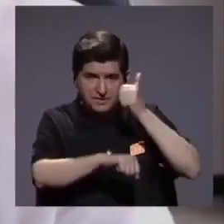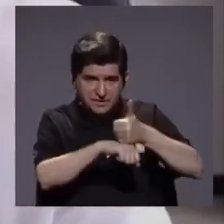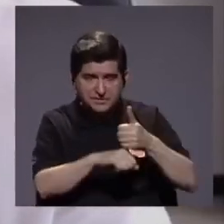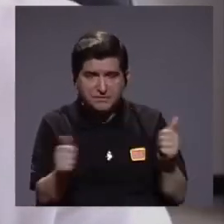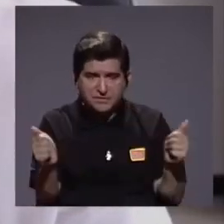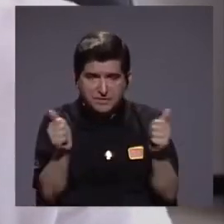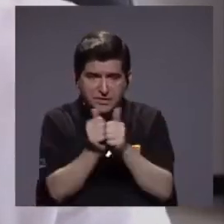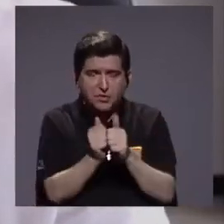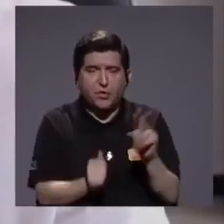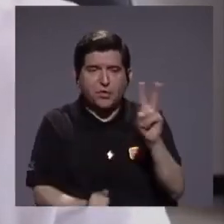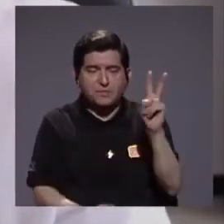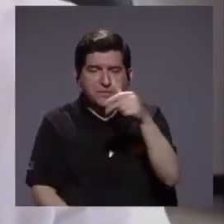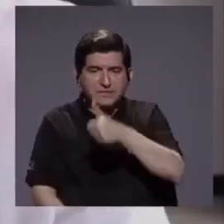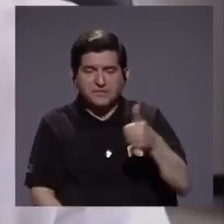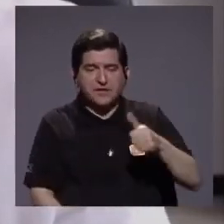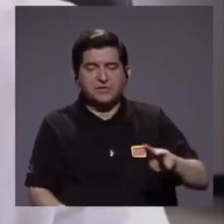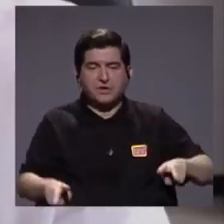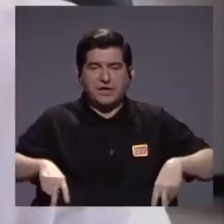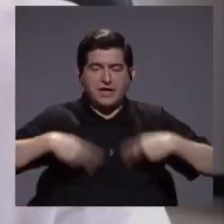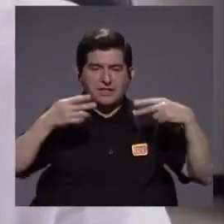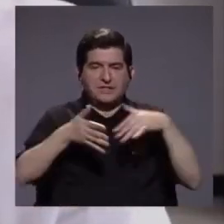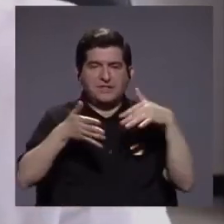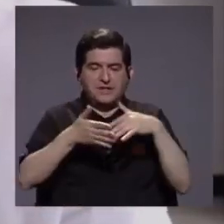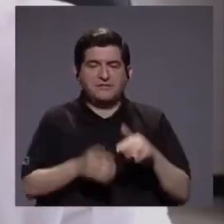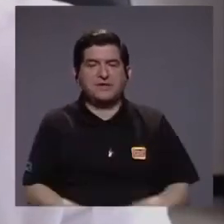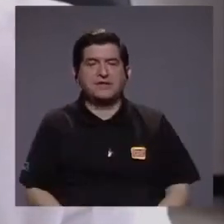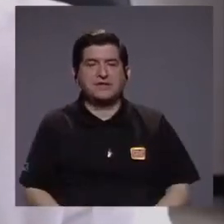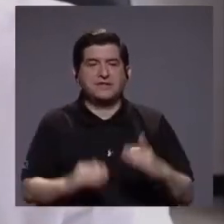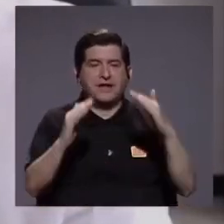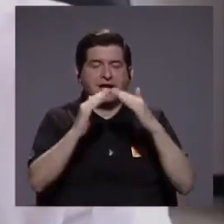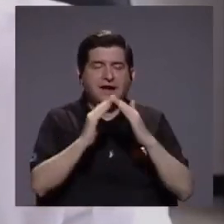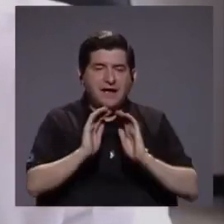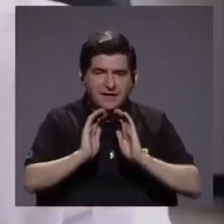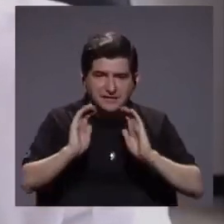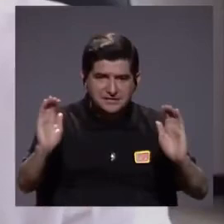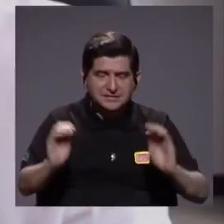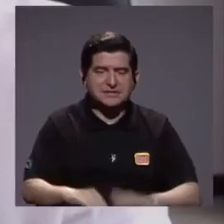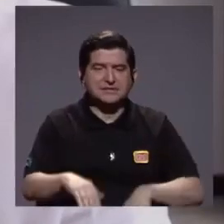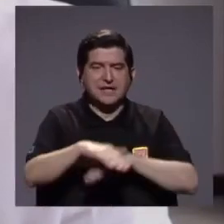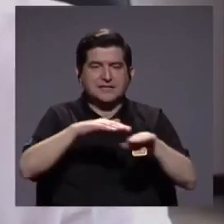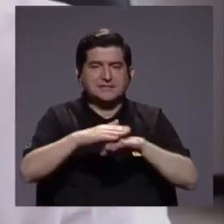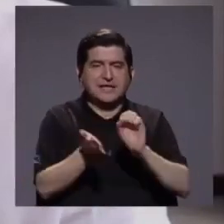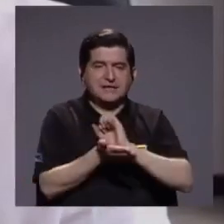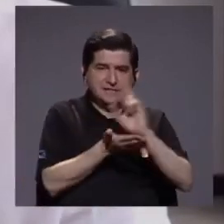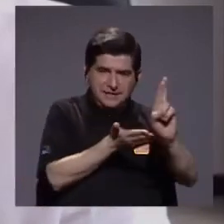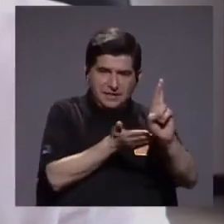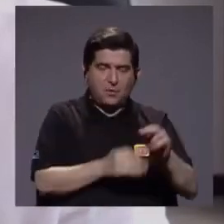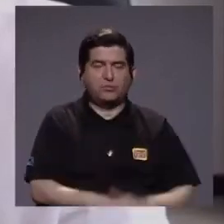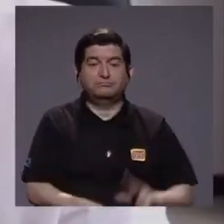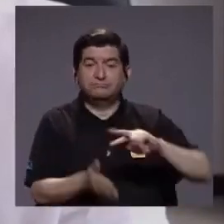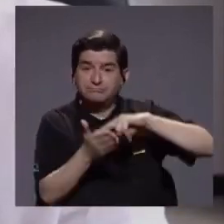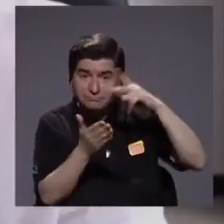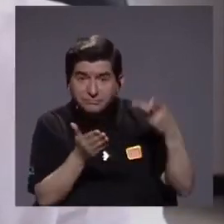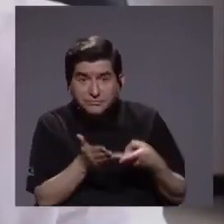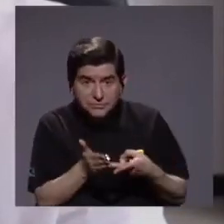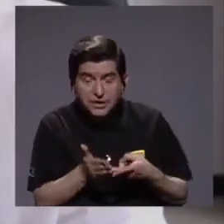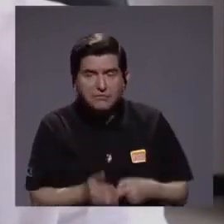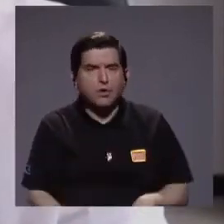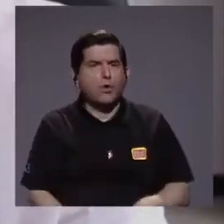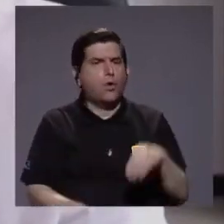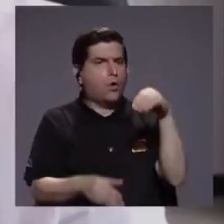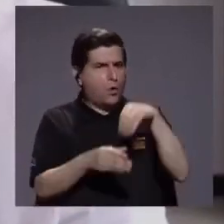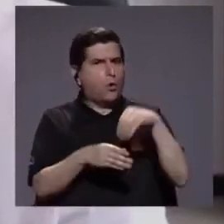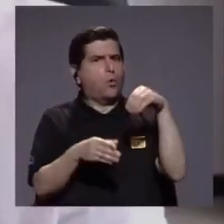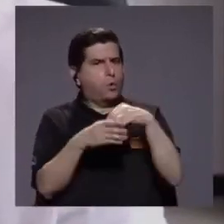conjunto con la Vicerrectoría de Vida Estudiantil y estudiantes, la Casa Infantil en la sede de Occidente. Y eso significó realmente un